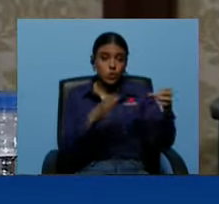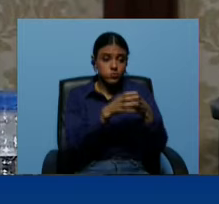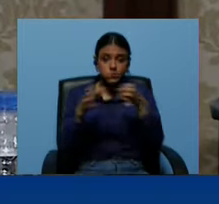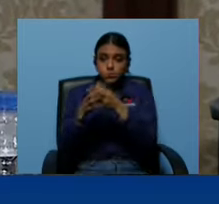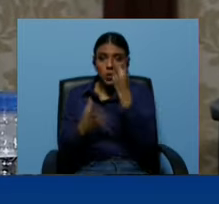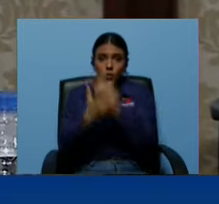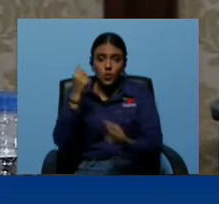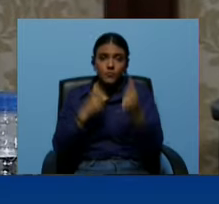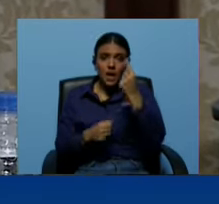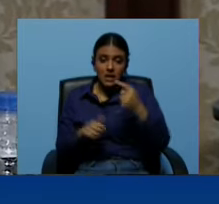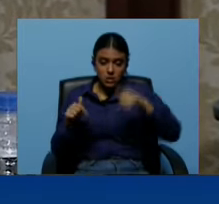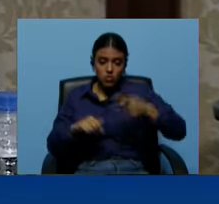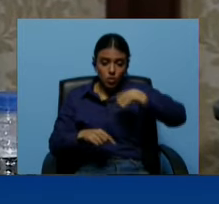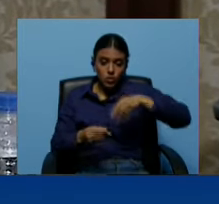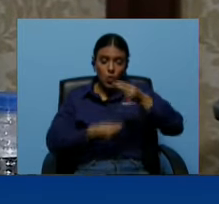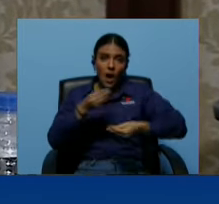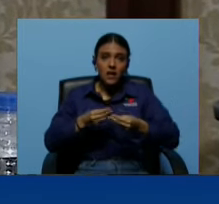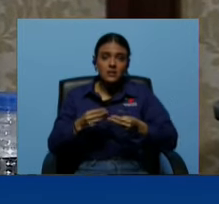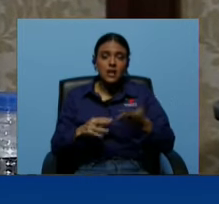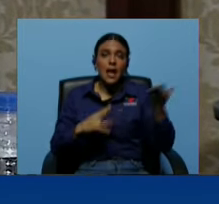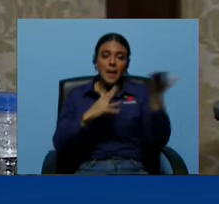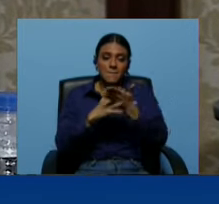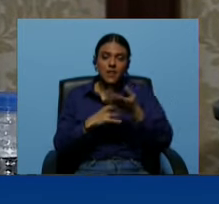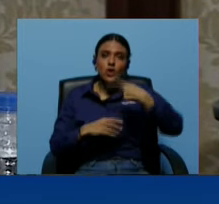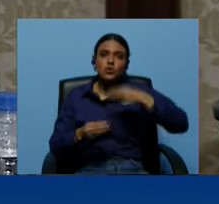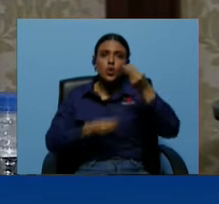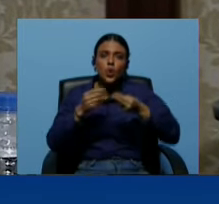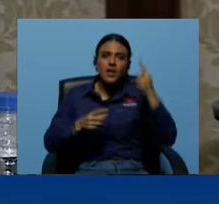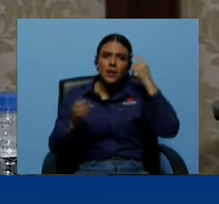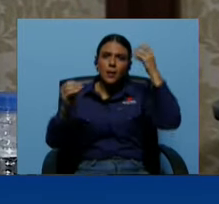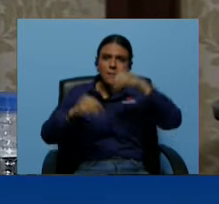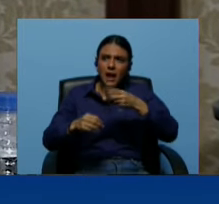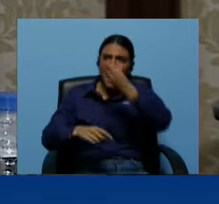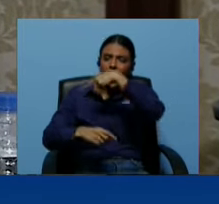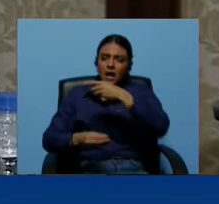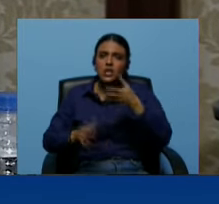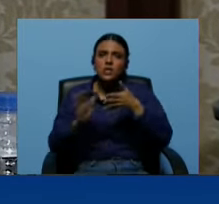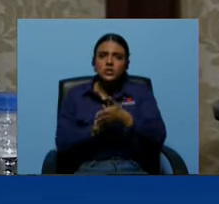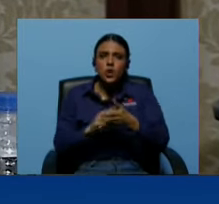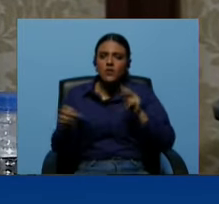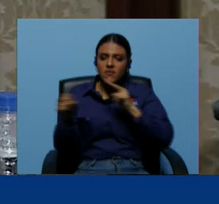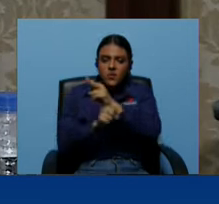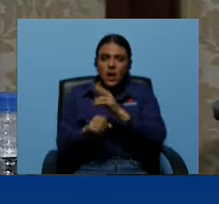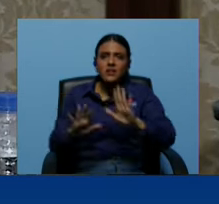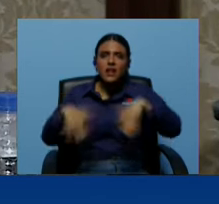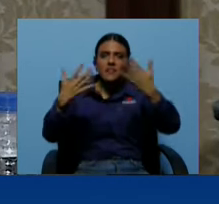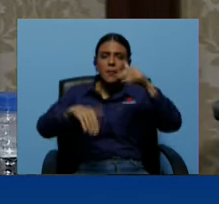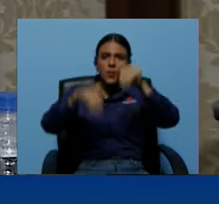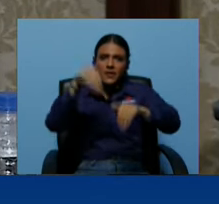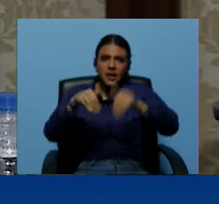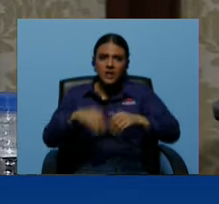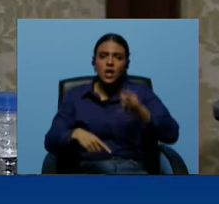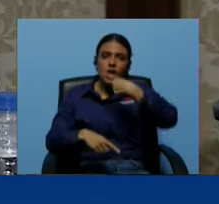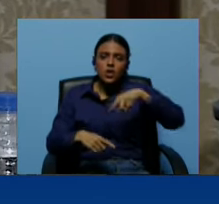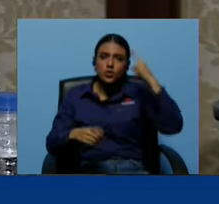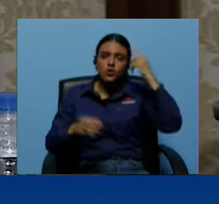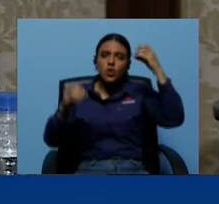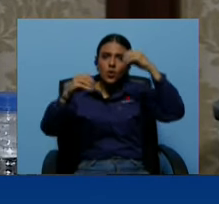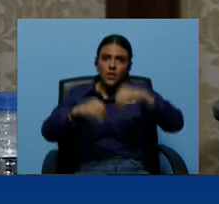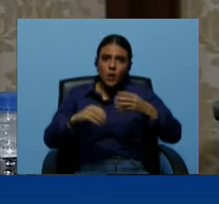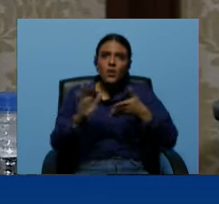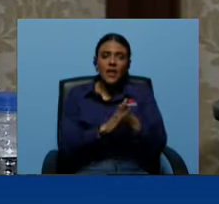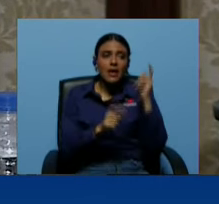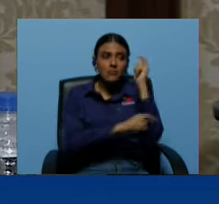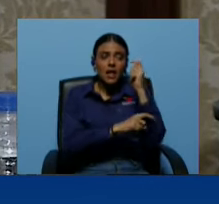convocó, en medio de la ejecución de un plan violento postelectoral, se acordó y usted dio la